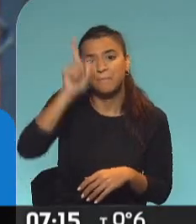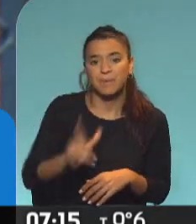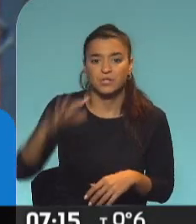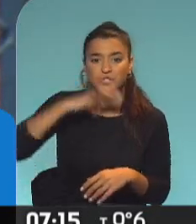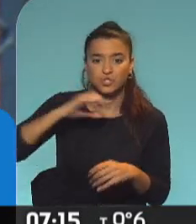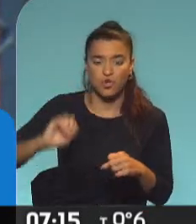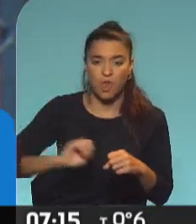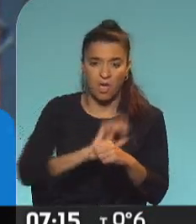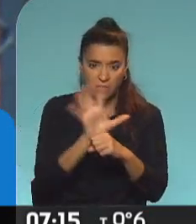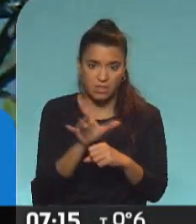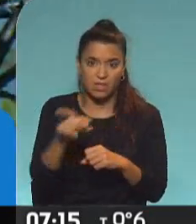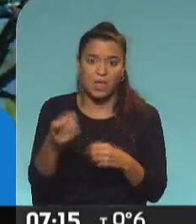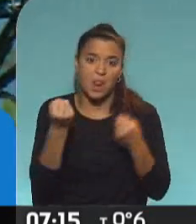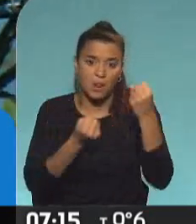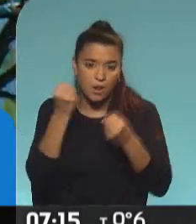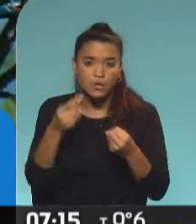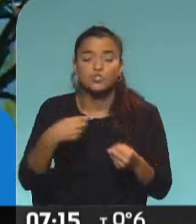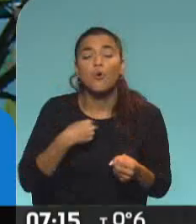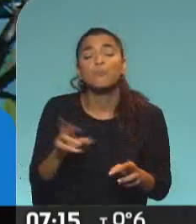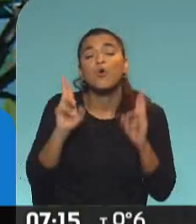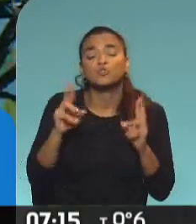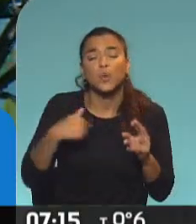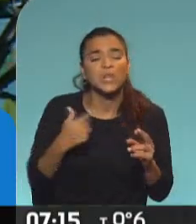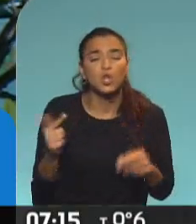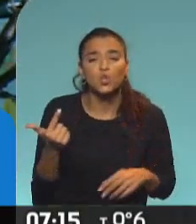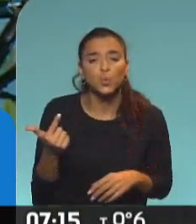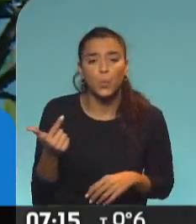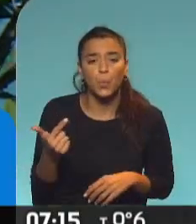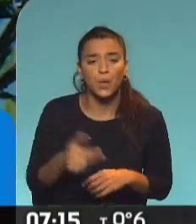pugilismo nacional yo por suerte no tuve digamos